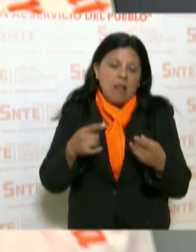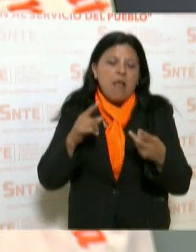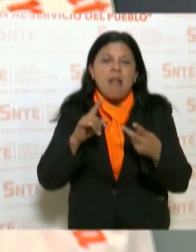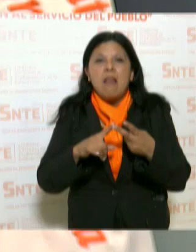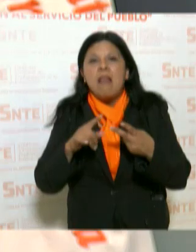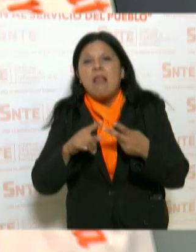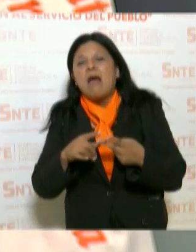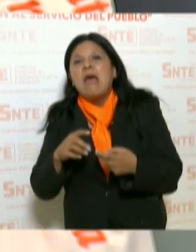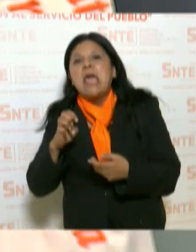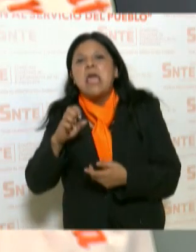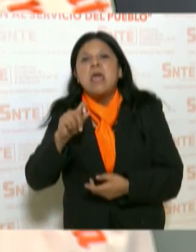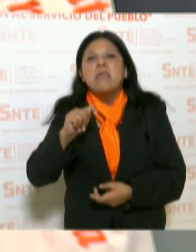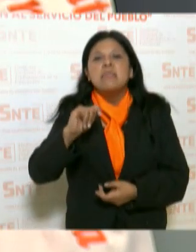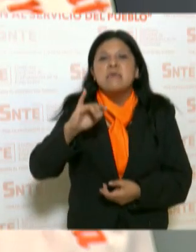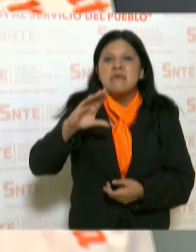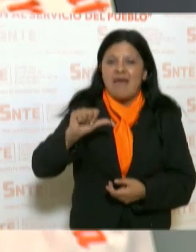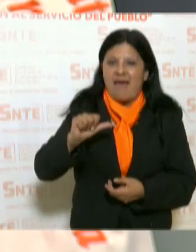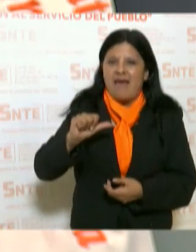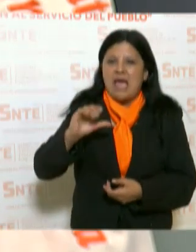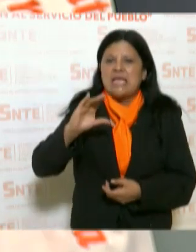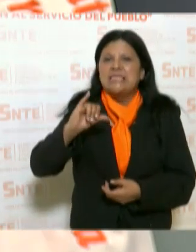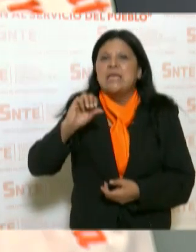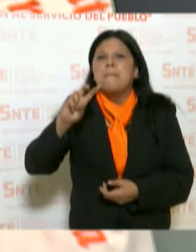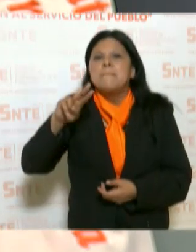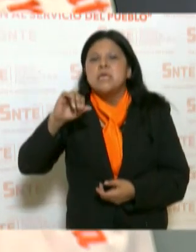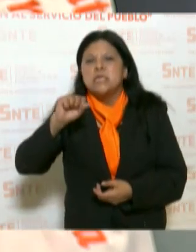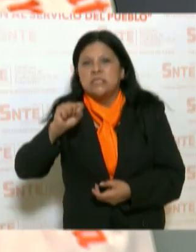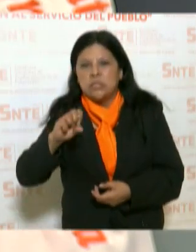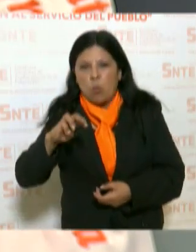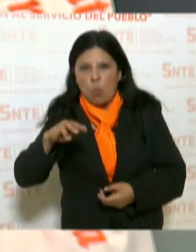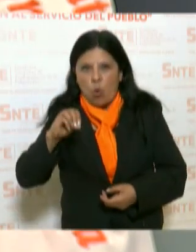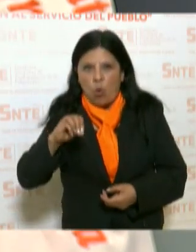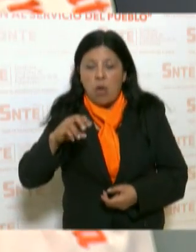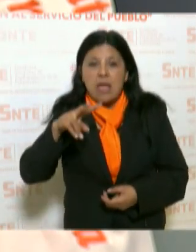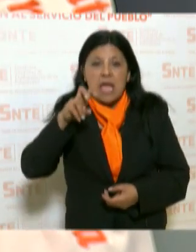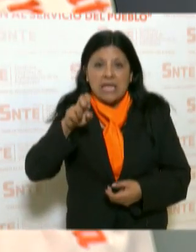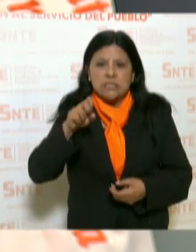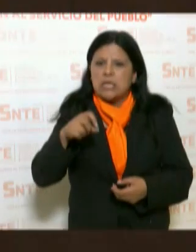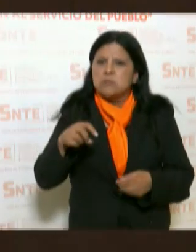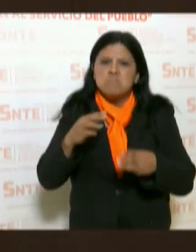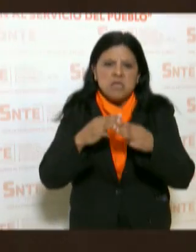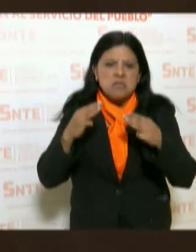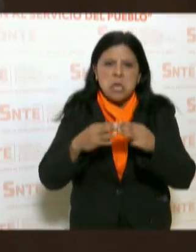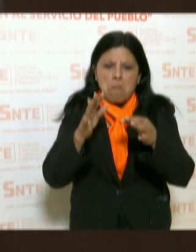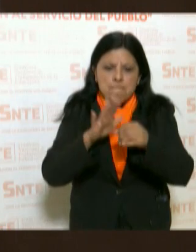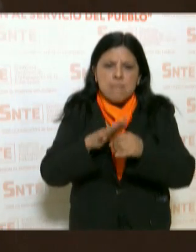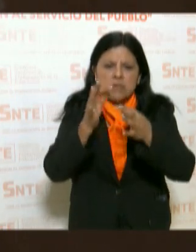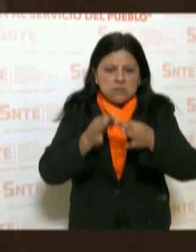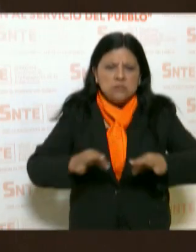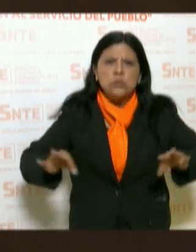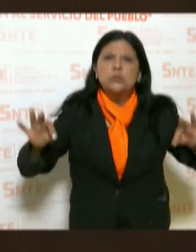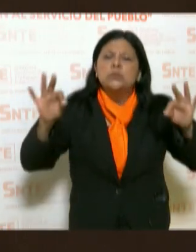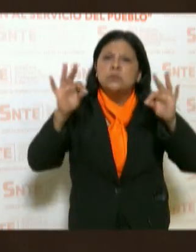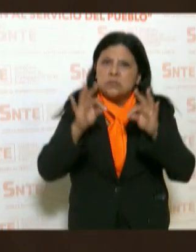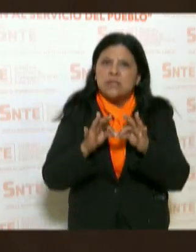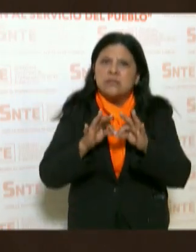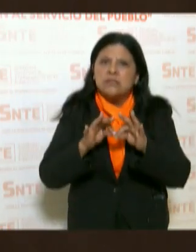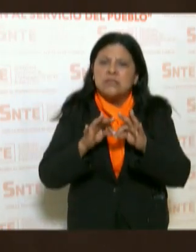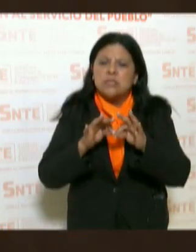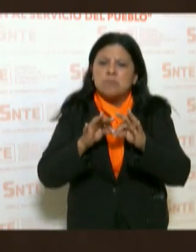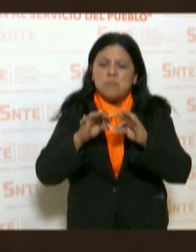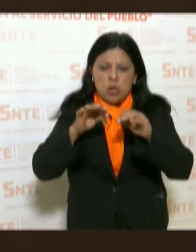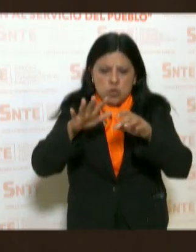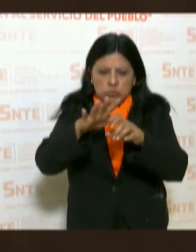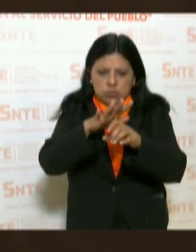civismo, que eso sea el tronco común de la enseñanza y que de ahí vengan